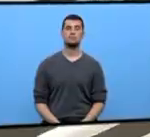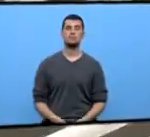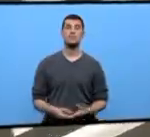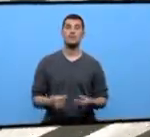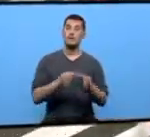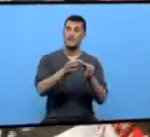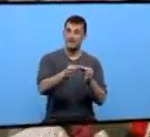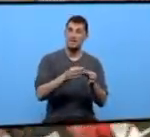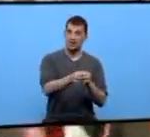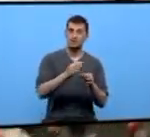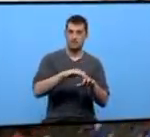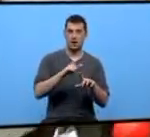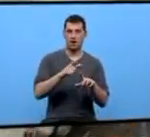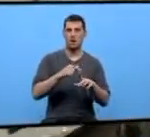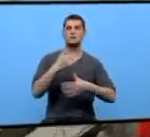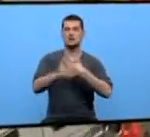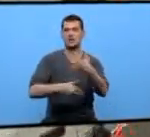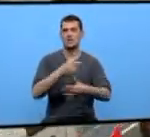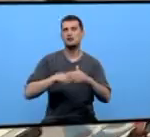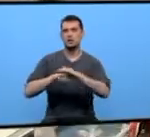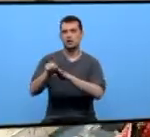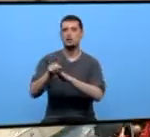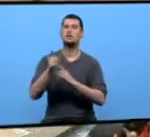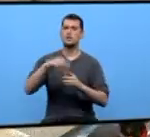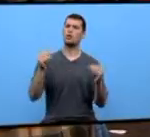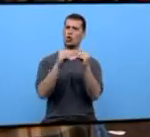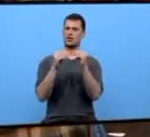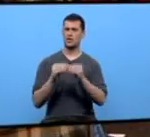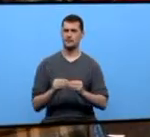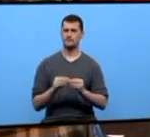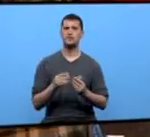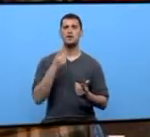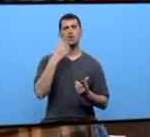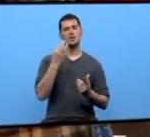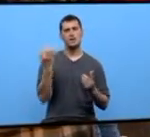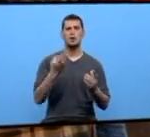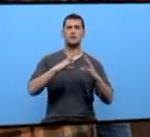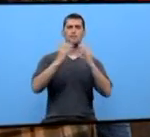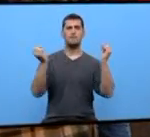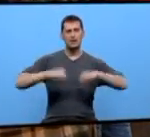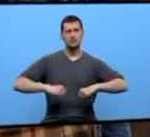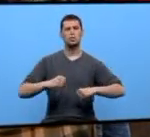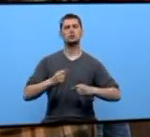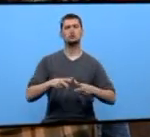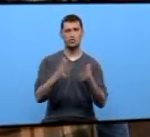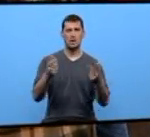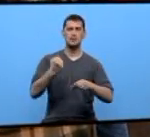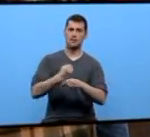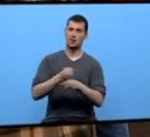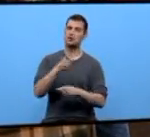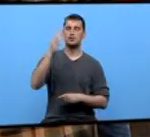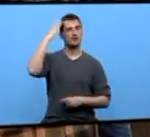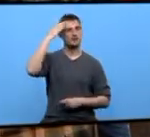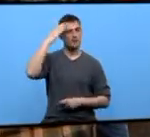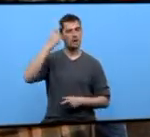Nas medidas precisas para sair adiante tamén hai coincidencia. Un gran pacto social polo emprego que é a primeira cousa fundamental, o principal